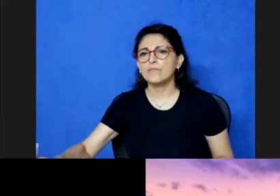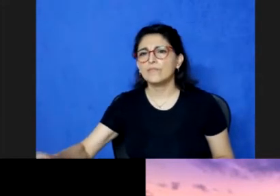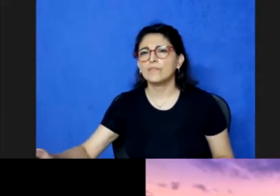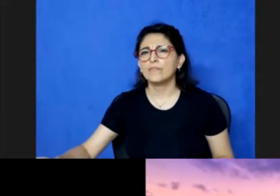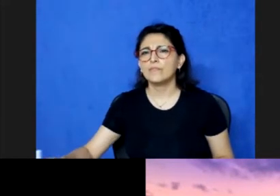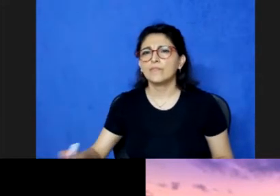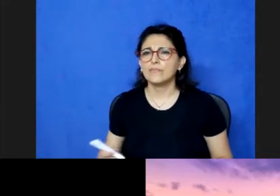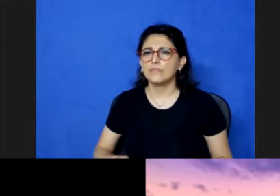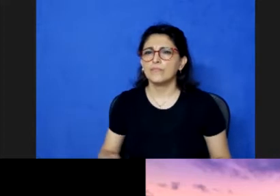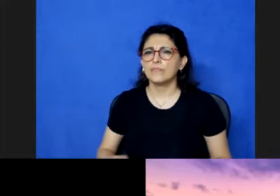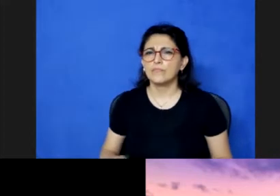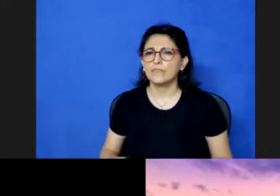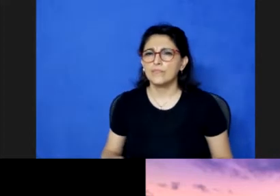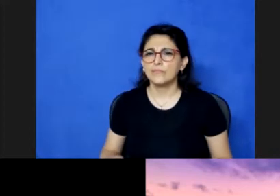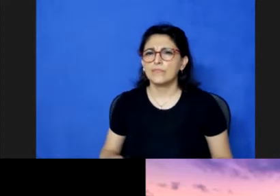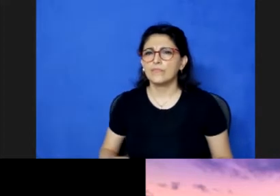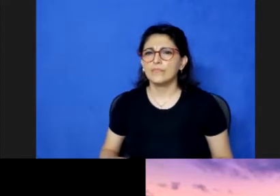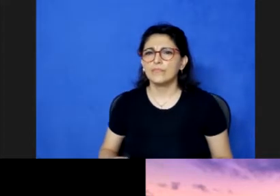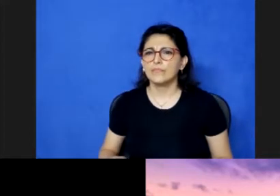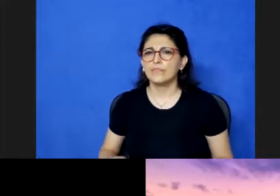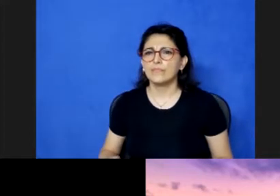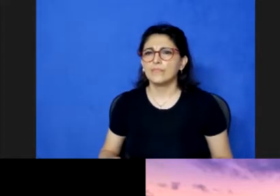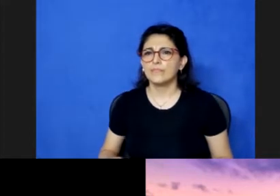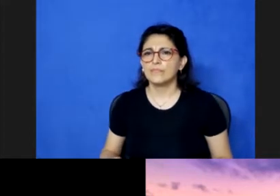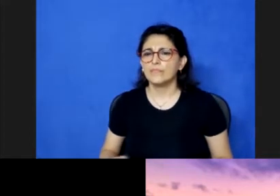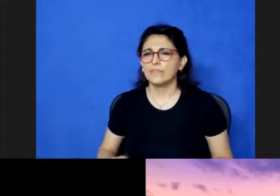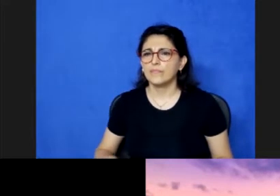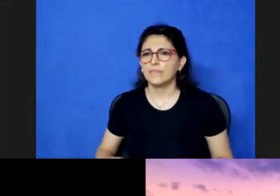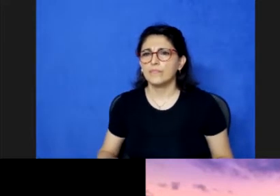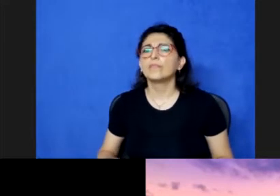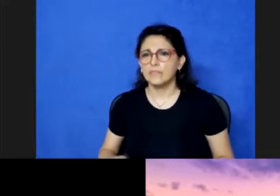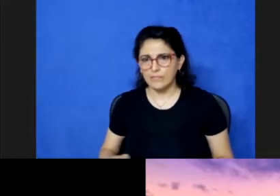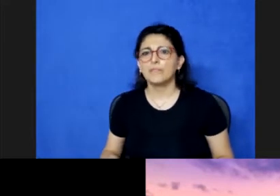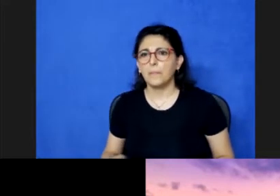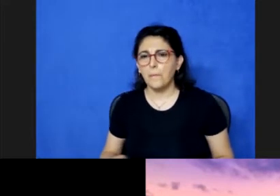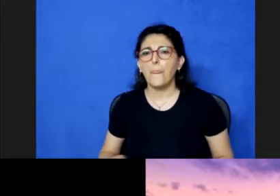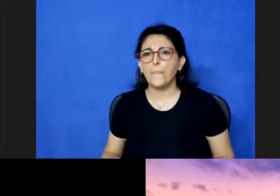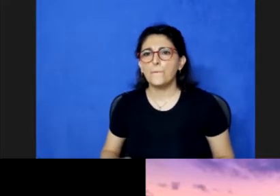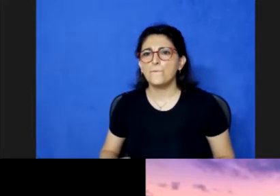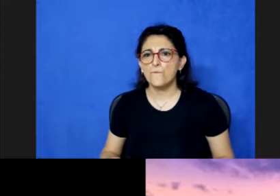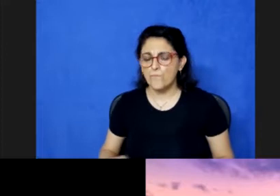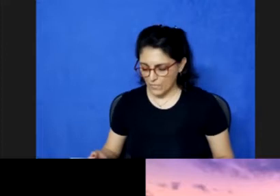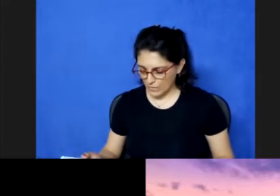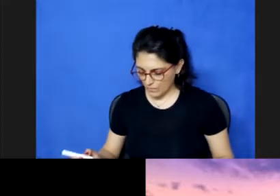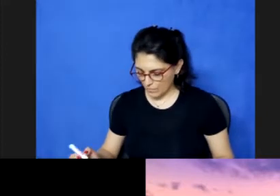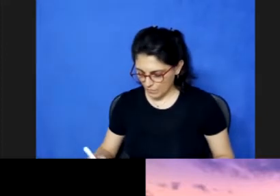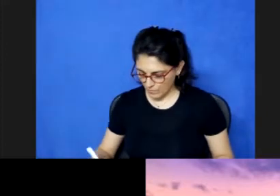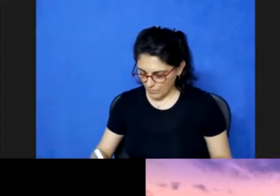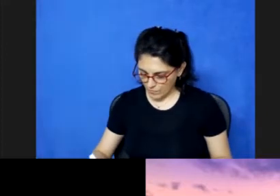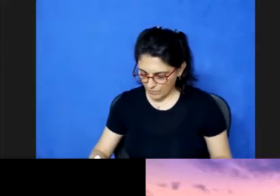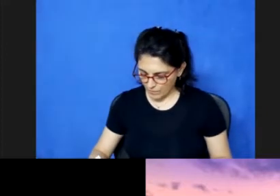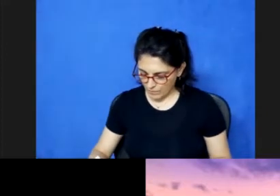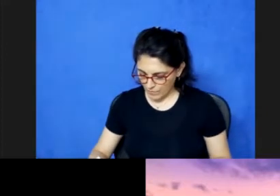que me pasó, que lo que pasa es lo que me va a pasar. Yo ya desde siempre, yo pienso